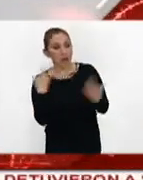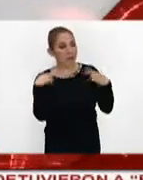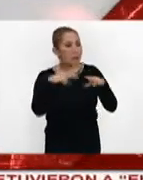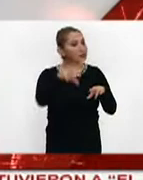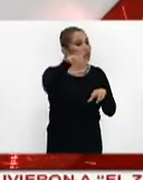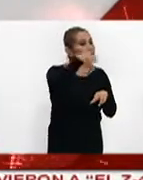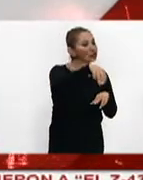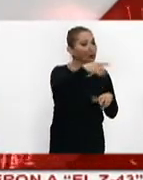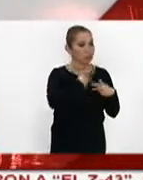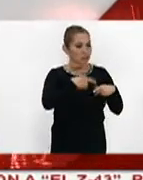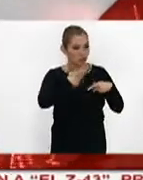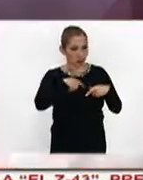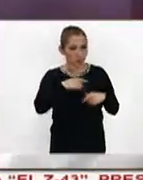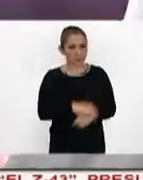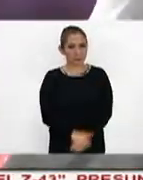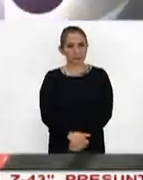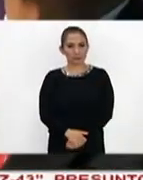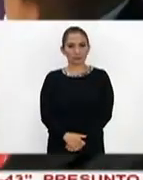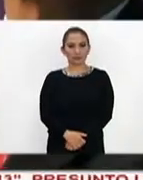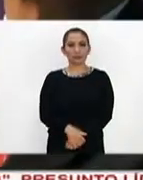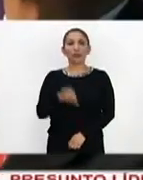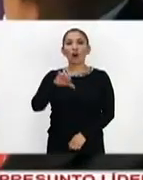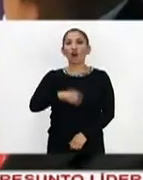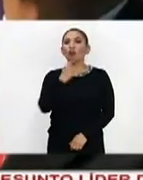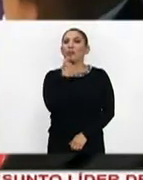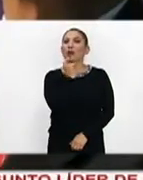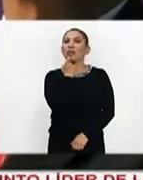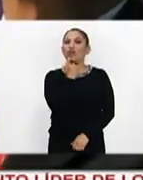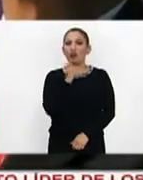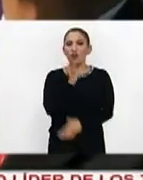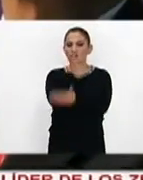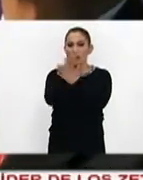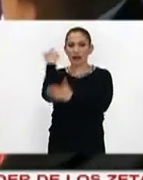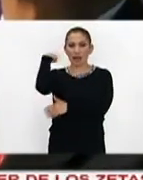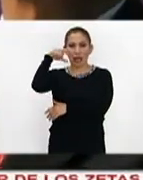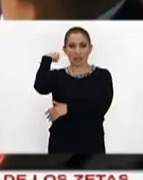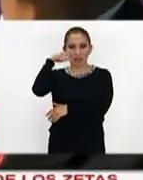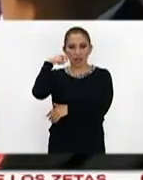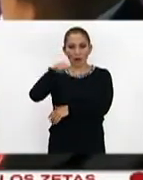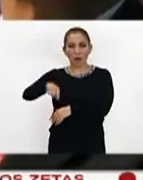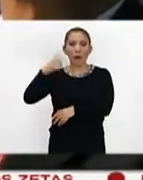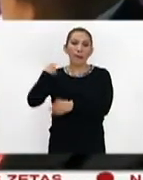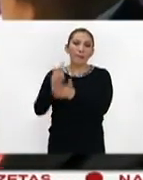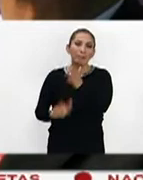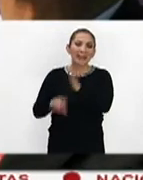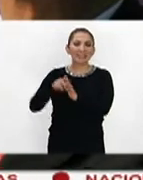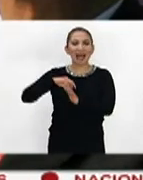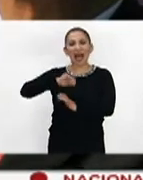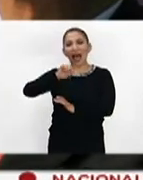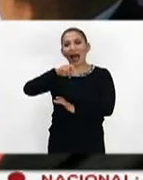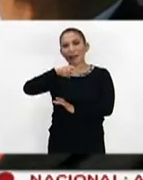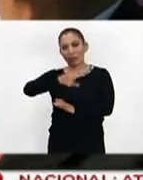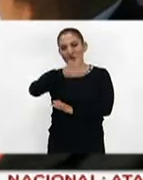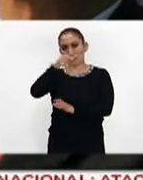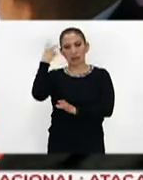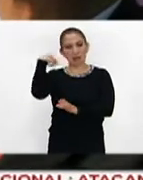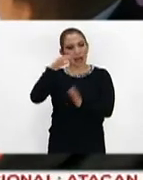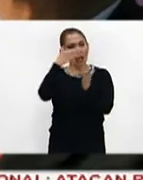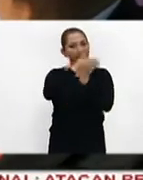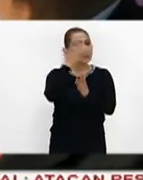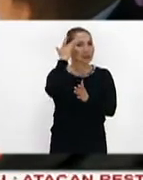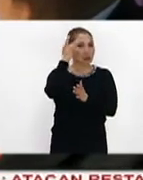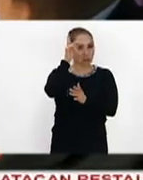representación en la casilla. Hoy Andrés Manuel López Obrador estará en Querétaro, donde visitará la Plaza de Armas. Más tarde iniciará su gira por